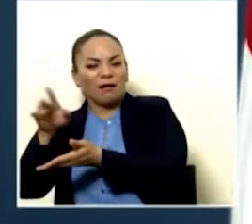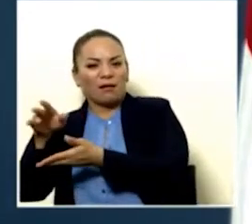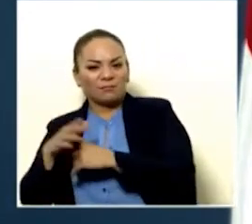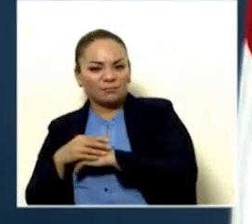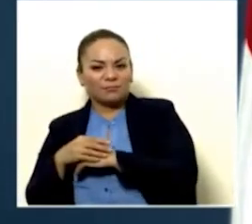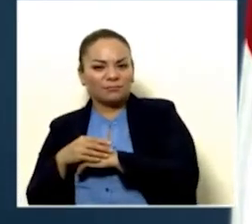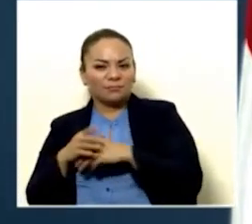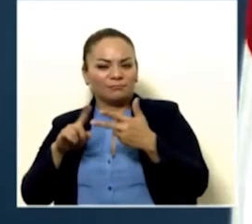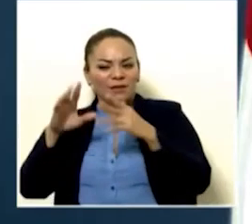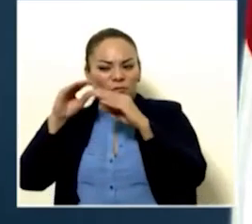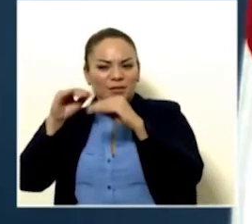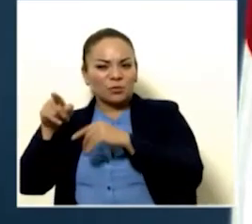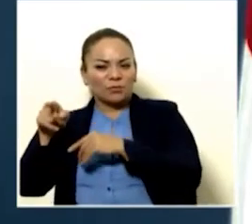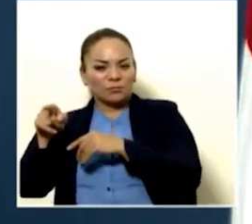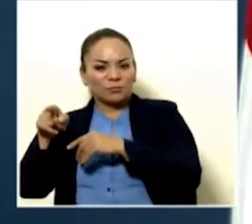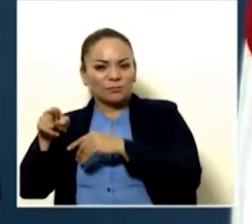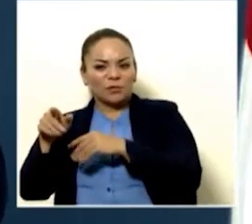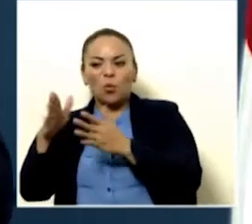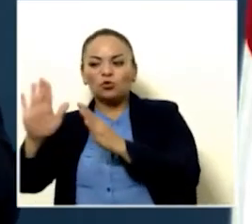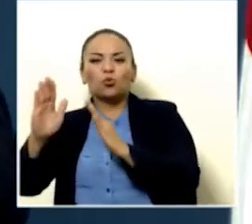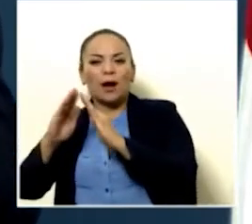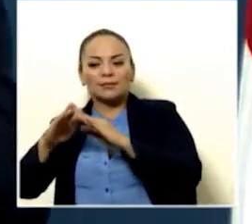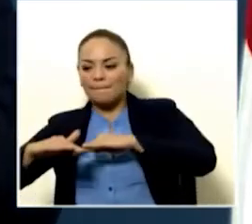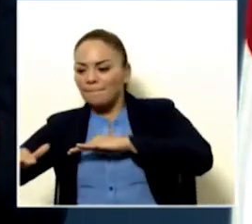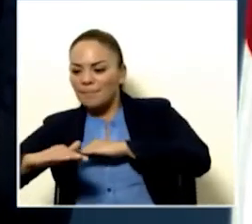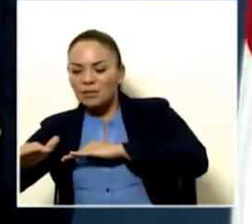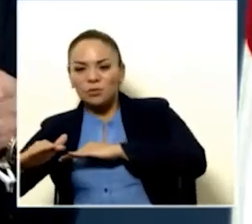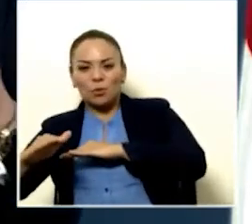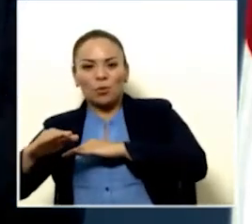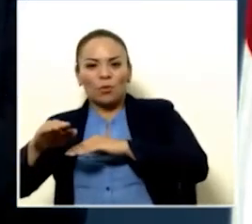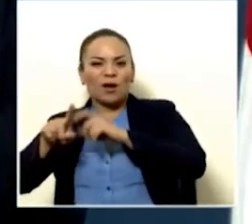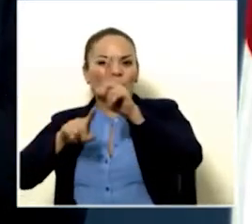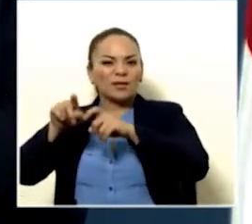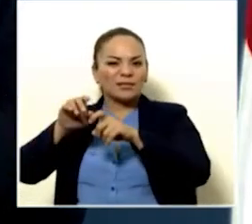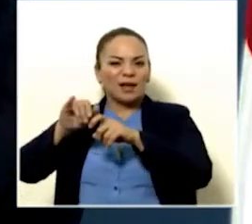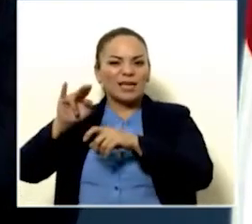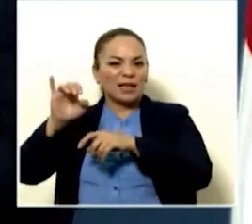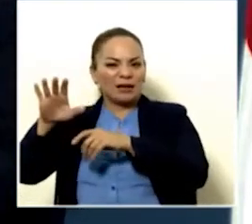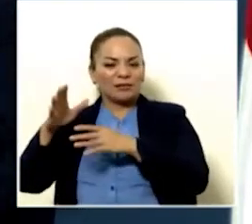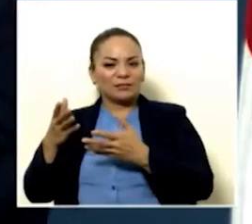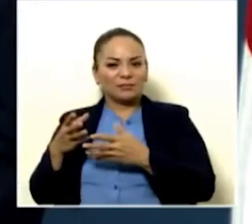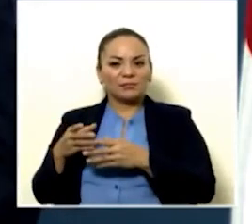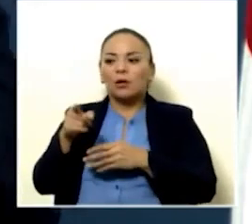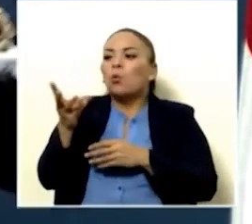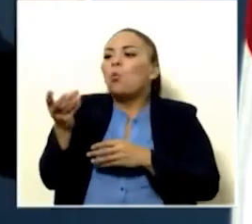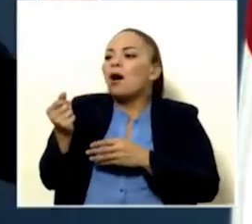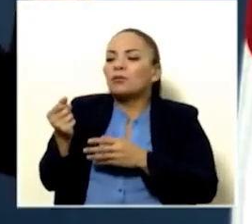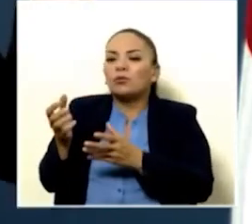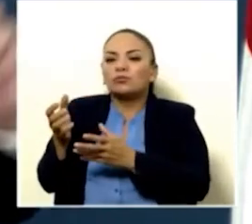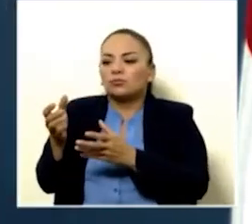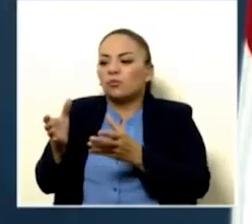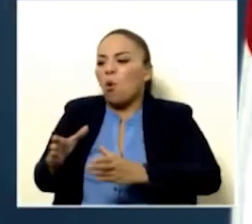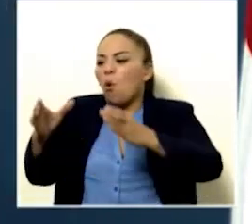Iba información de la calidad del piso de su hogar por las encuestas de la INEC. ¿Cuántos electrodomésticos tenía? Estoy hablando